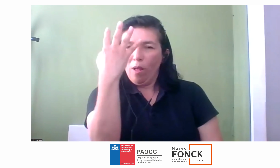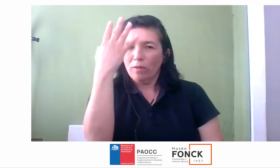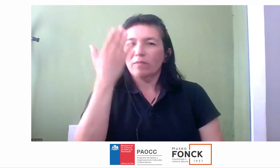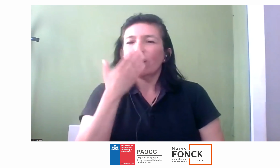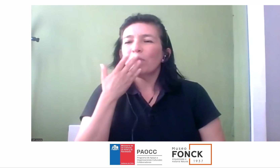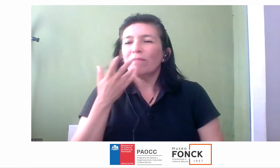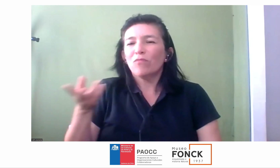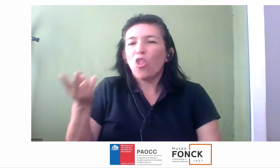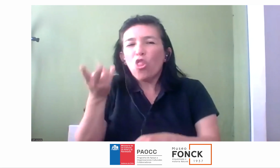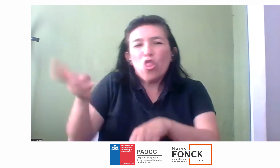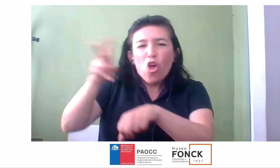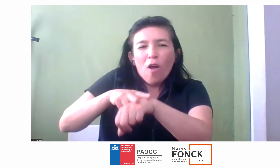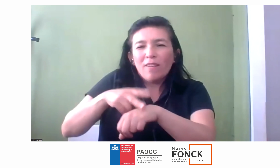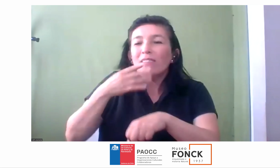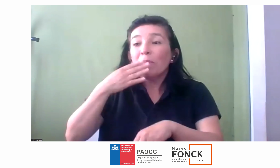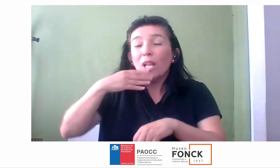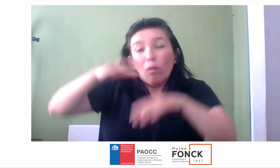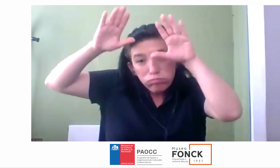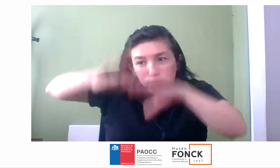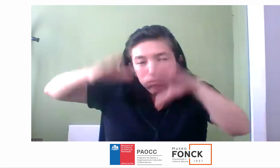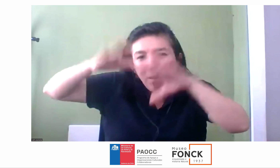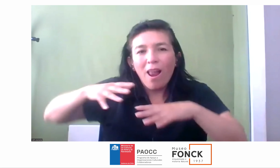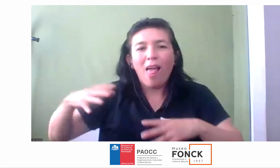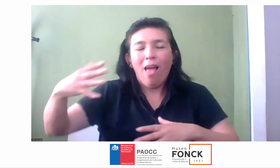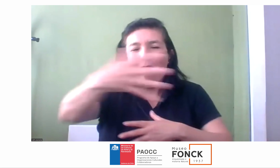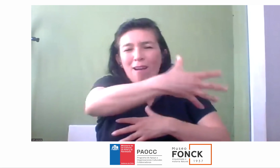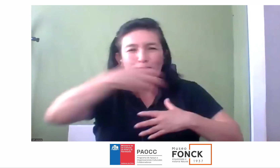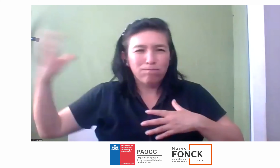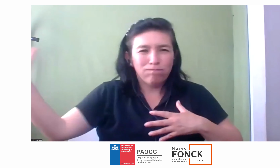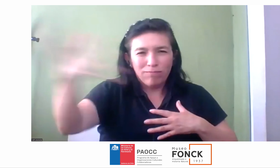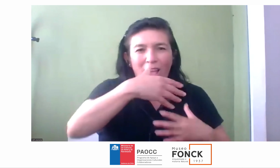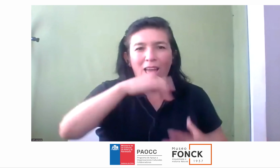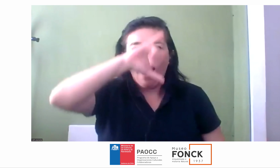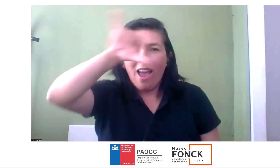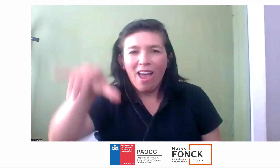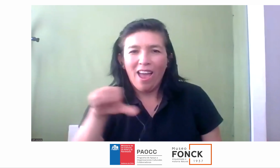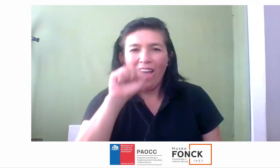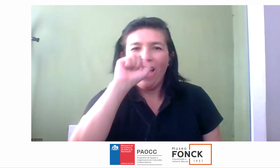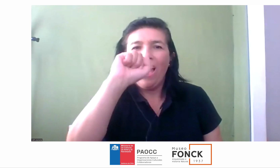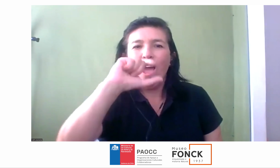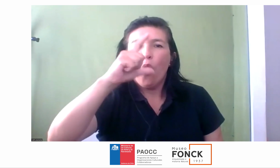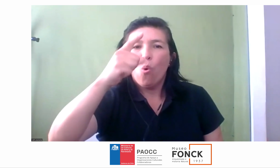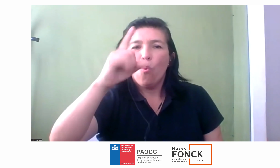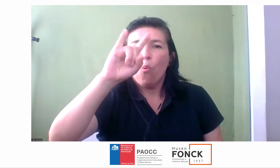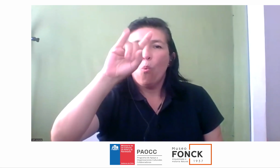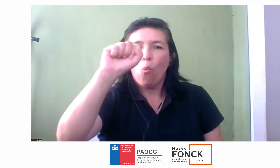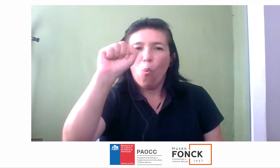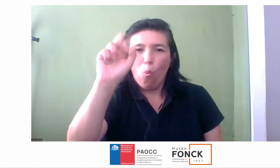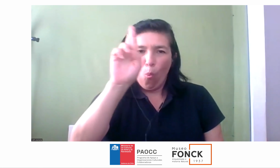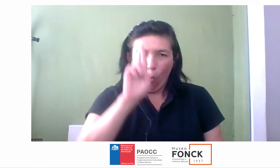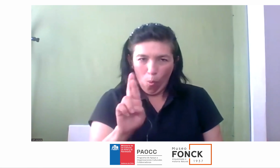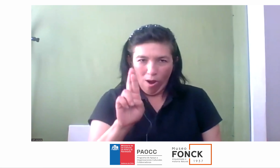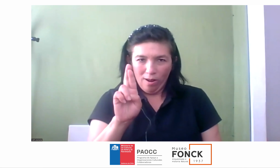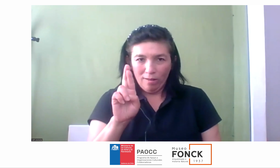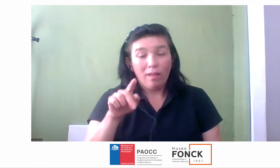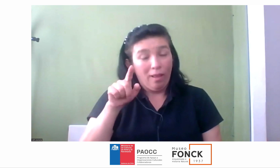dualidad, el culto al jaguar, por lo tanto, que si bien se apreciaba previamente en la